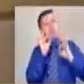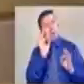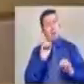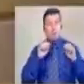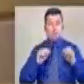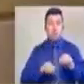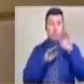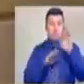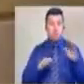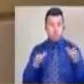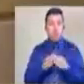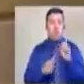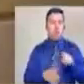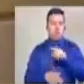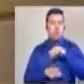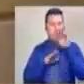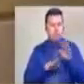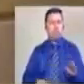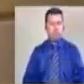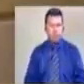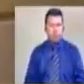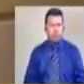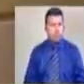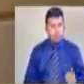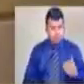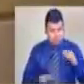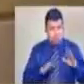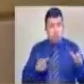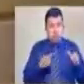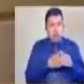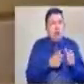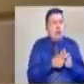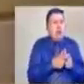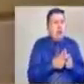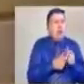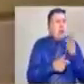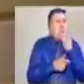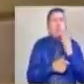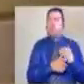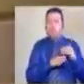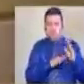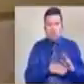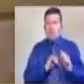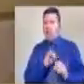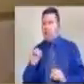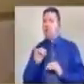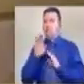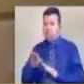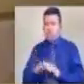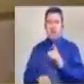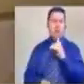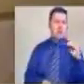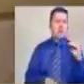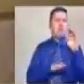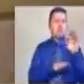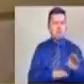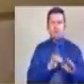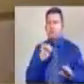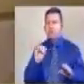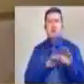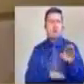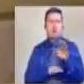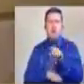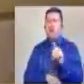porque aquí representamos también a las etnias, a las minorías, a la izquierda, a la derecha, aquí está todo